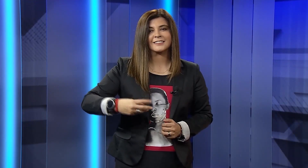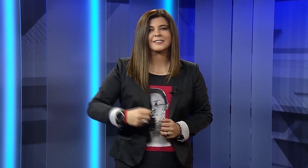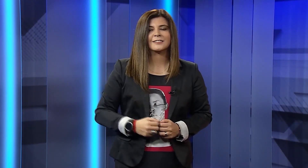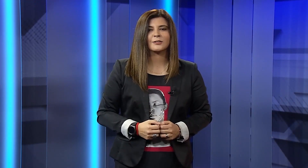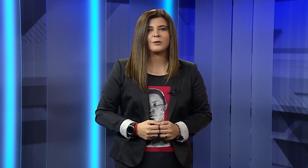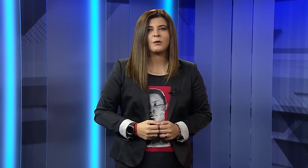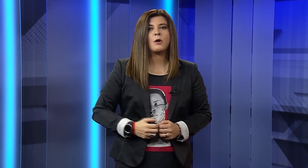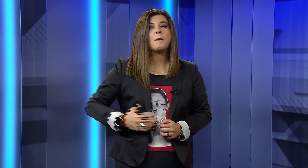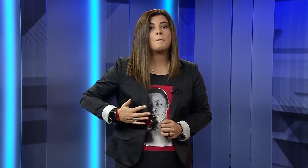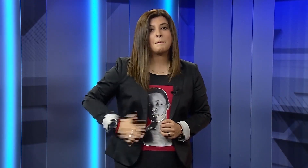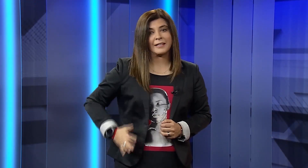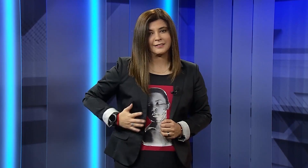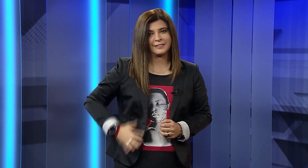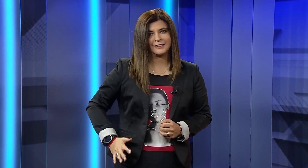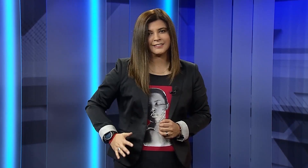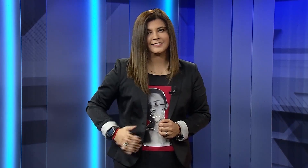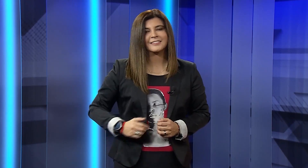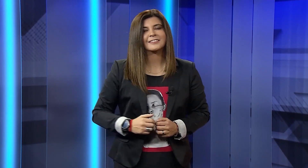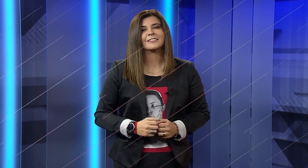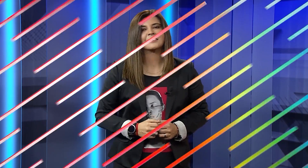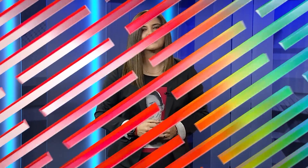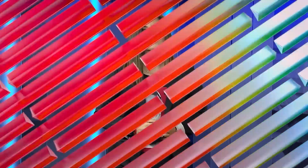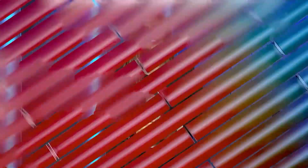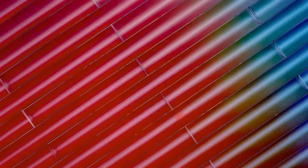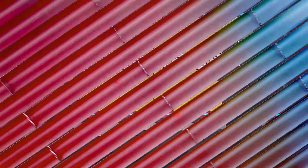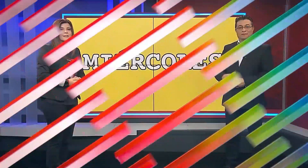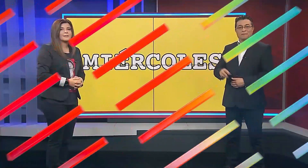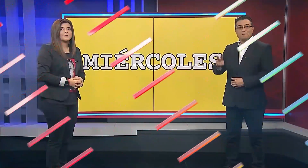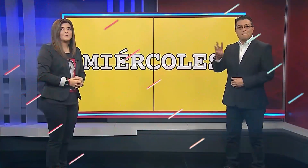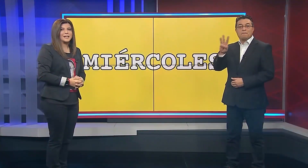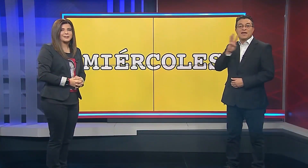Martes o martes.